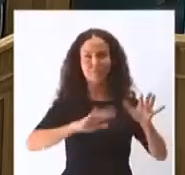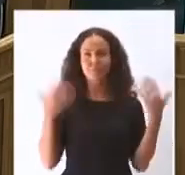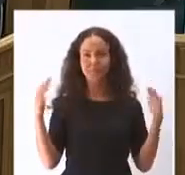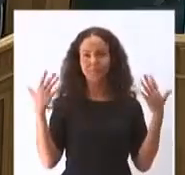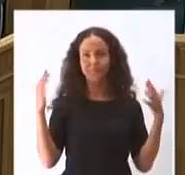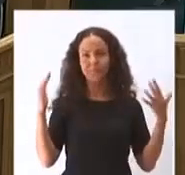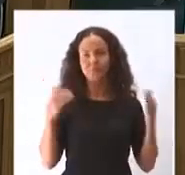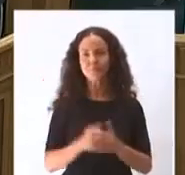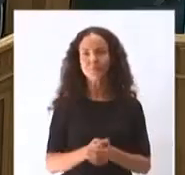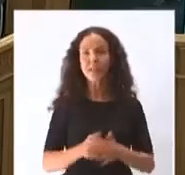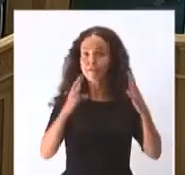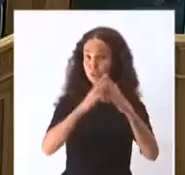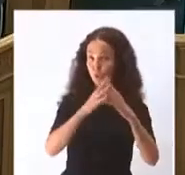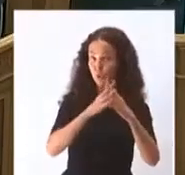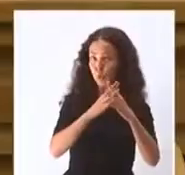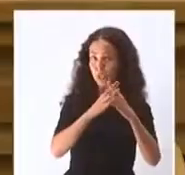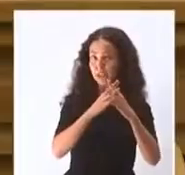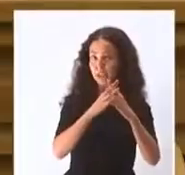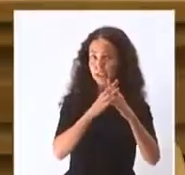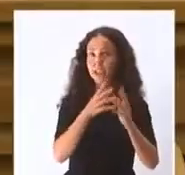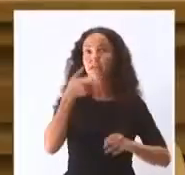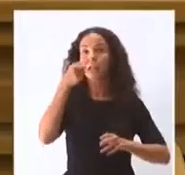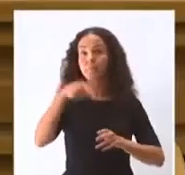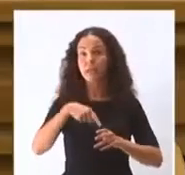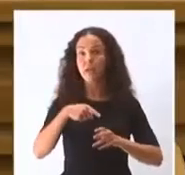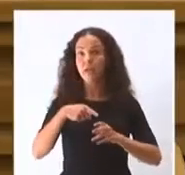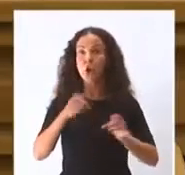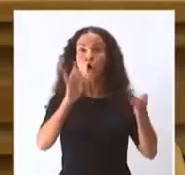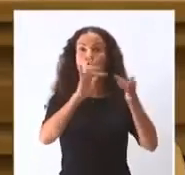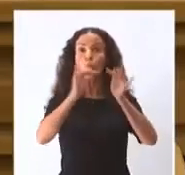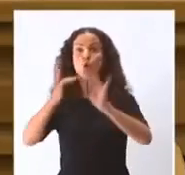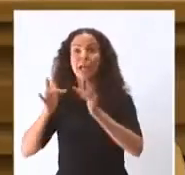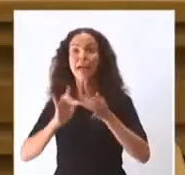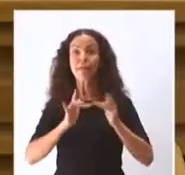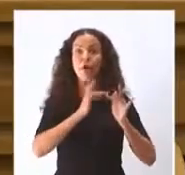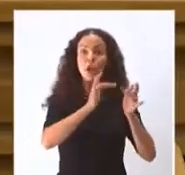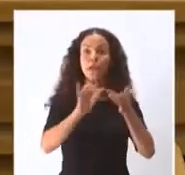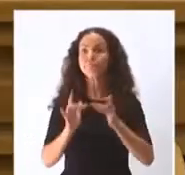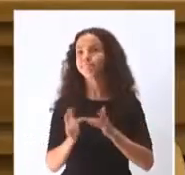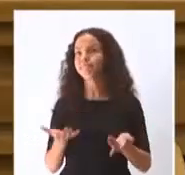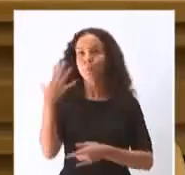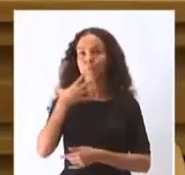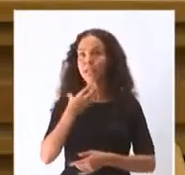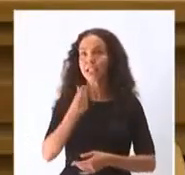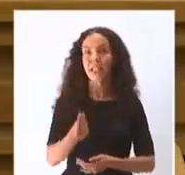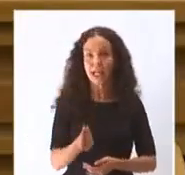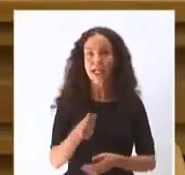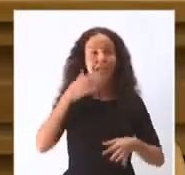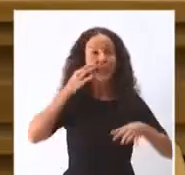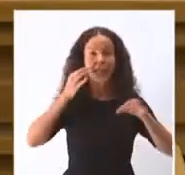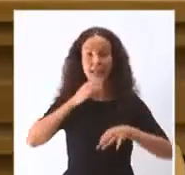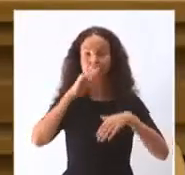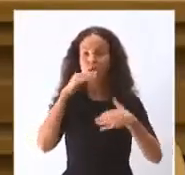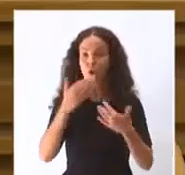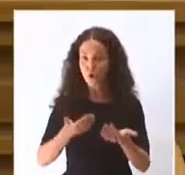y en infraestructuras y en infraestructuras y en comunicaciones como comprenderán la realidad que estamos viviendo nos lleva a